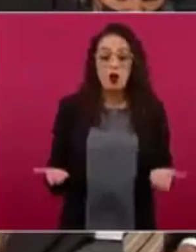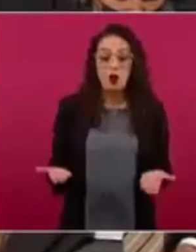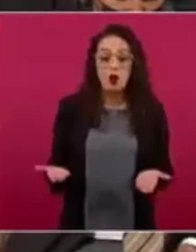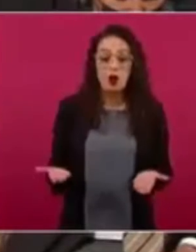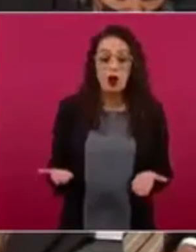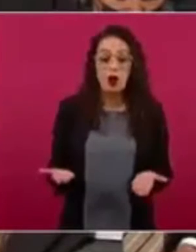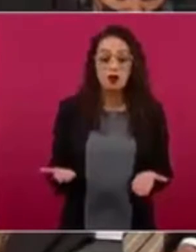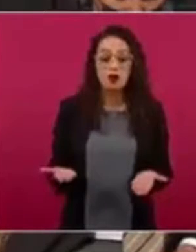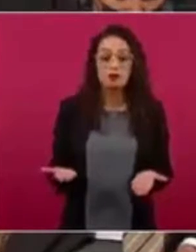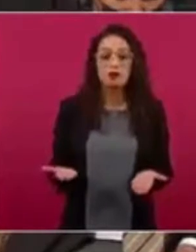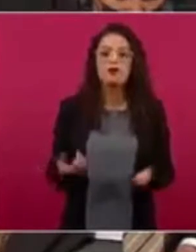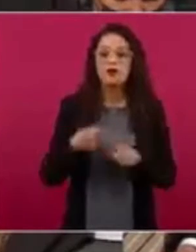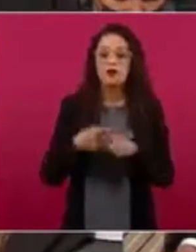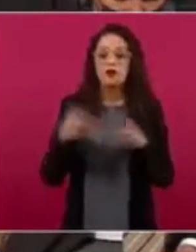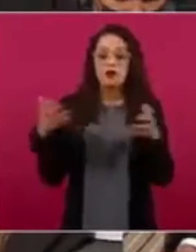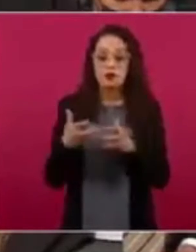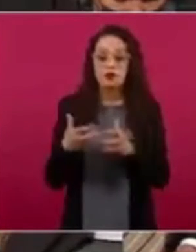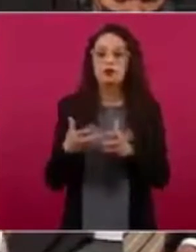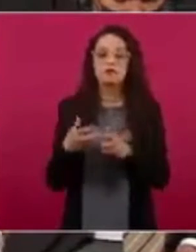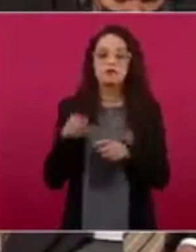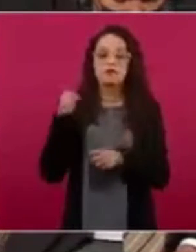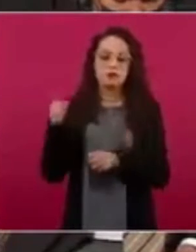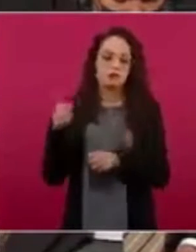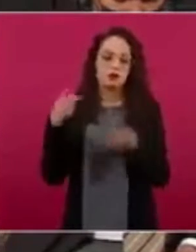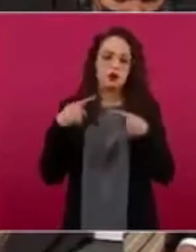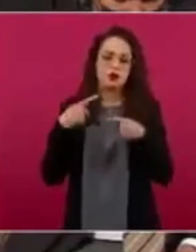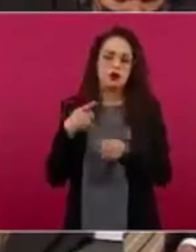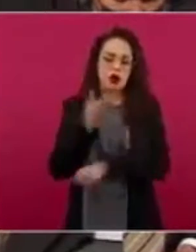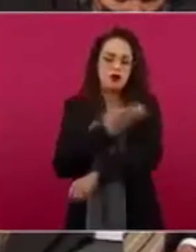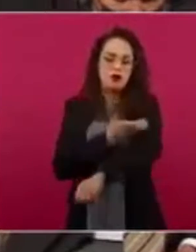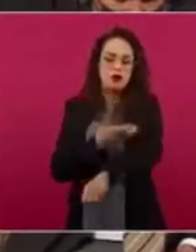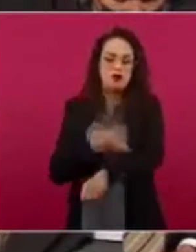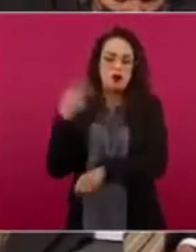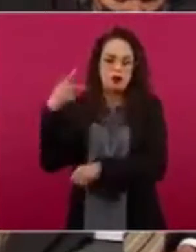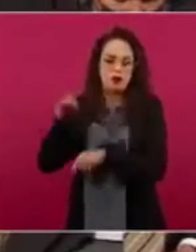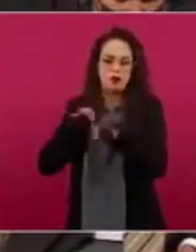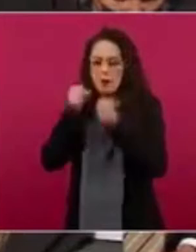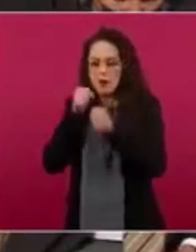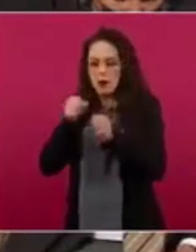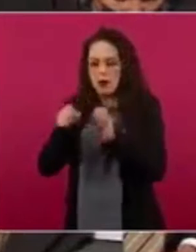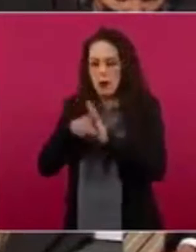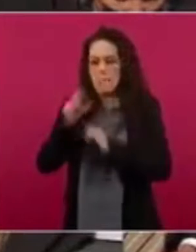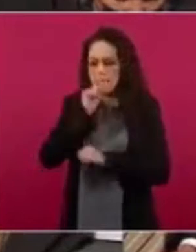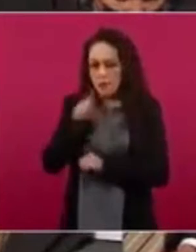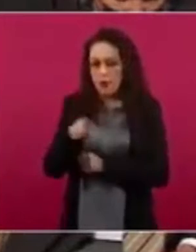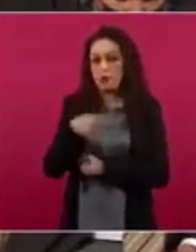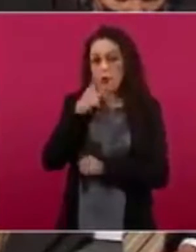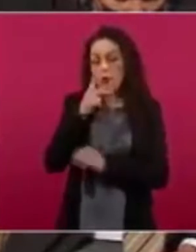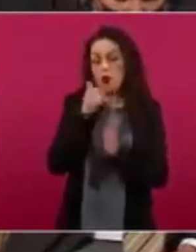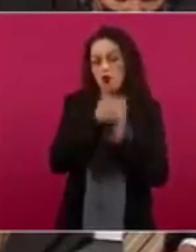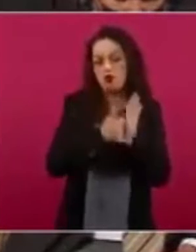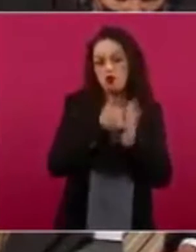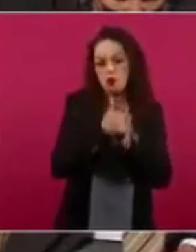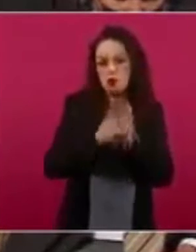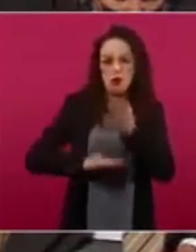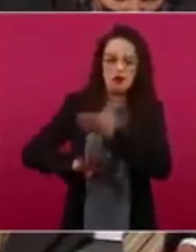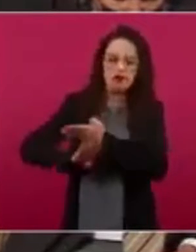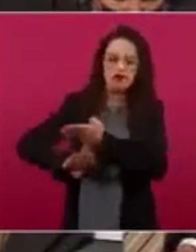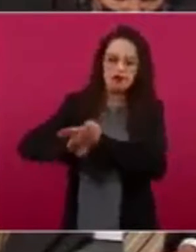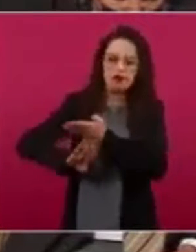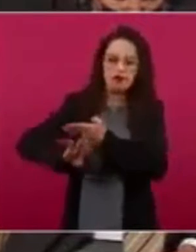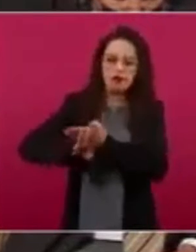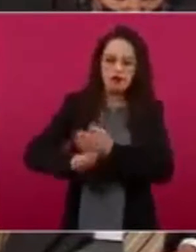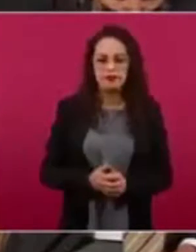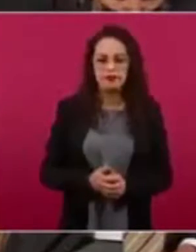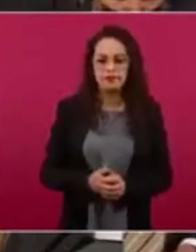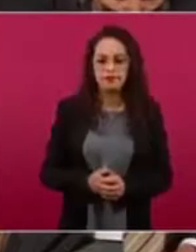fueron pues de compañeros en YouTube, ¿no? También hay que mencionarlo que, como dice usted, pues la calumnia,